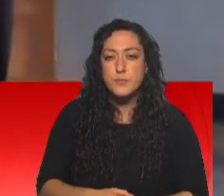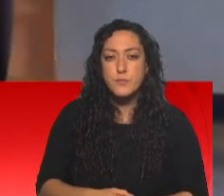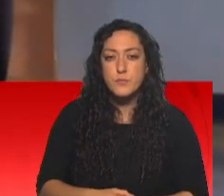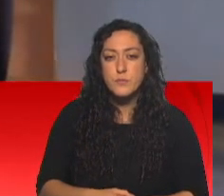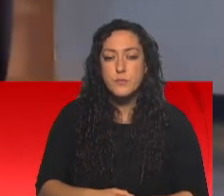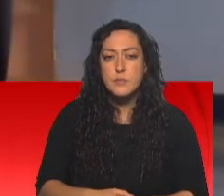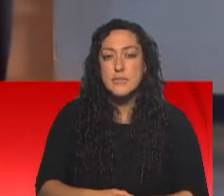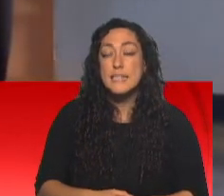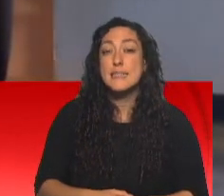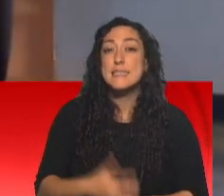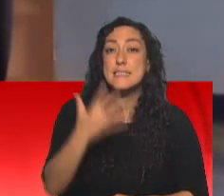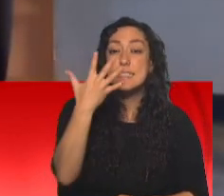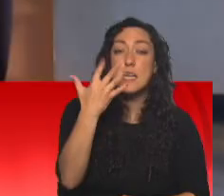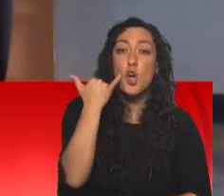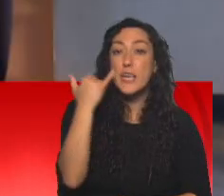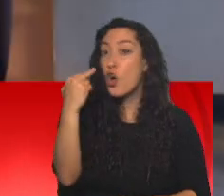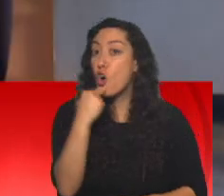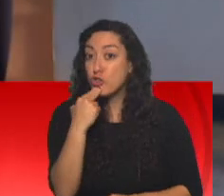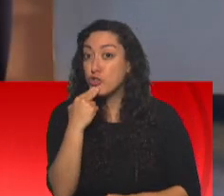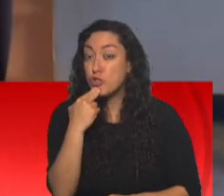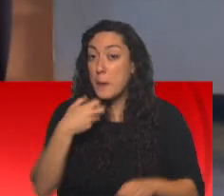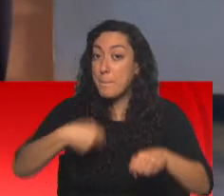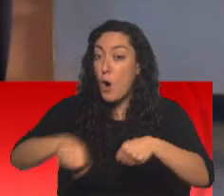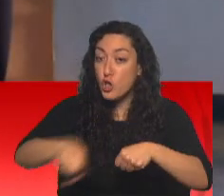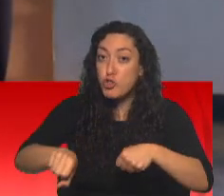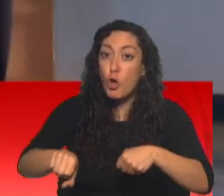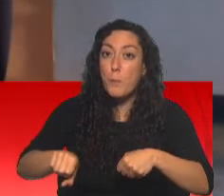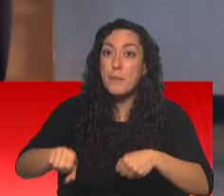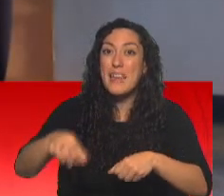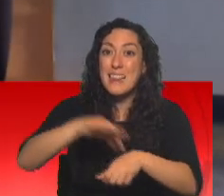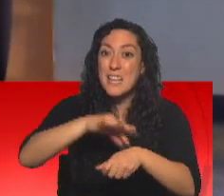17:11 llegaba una moto médica, una ambulancia con equipo médico,